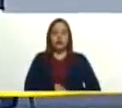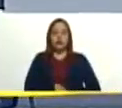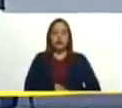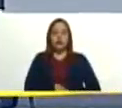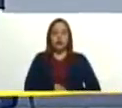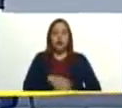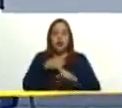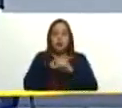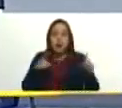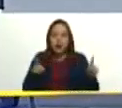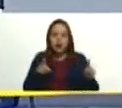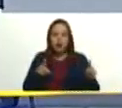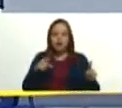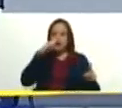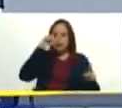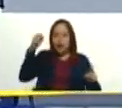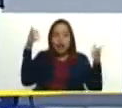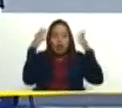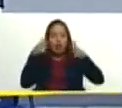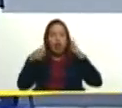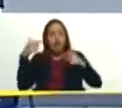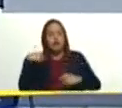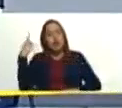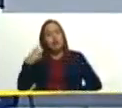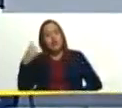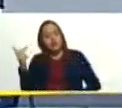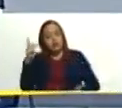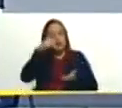pero Nicolás me ordenó que estuviera aquí hoy.